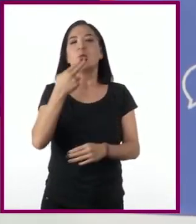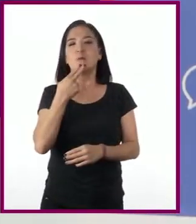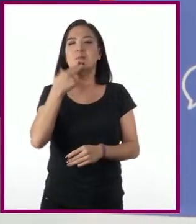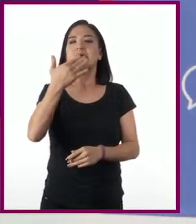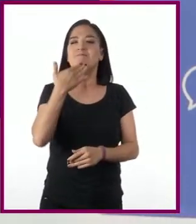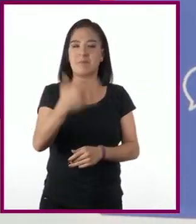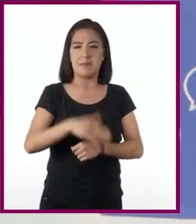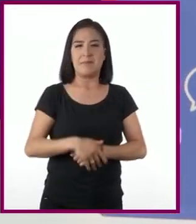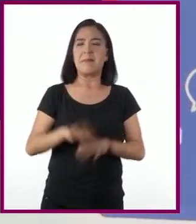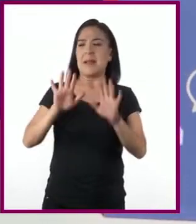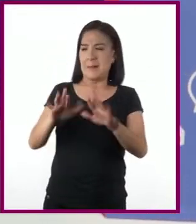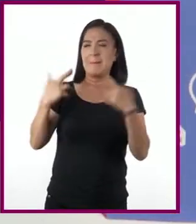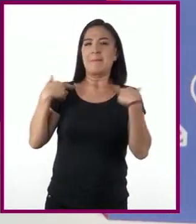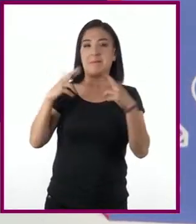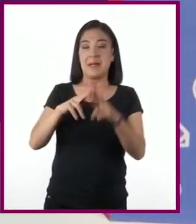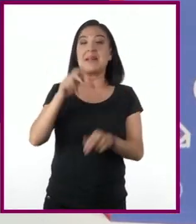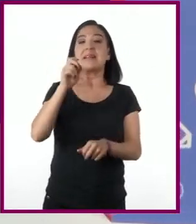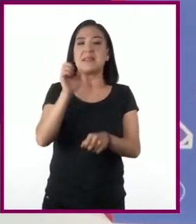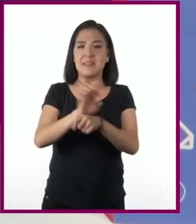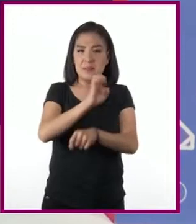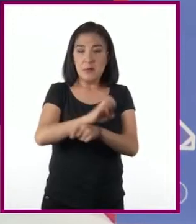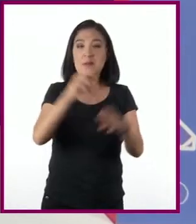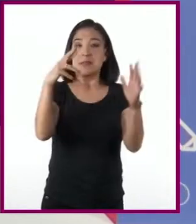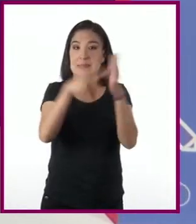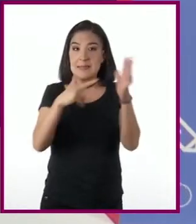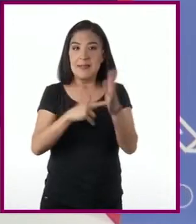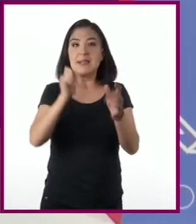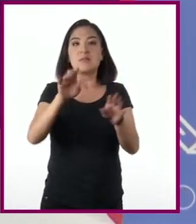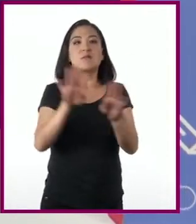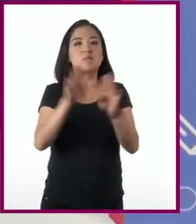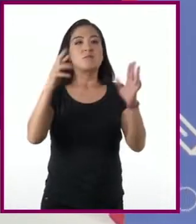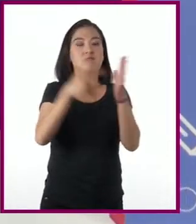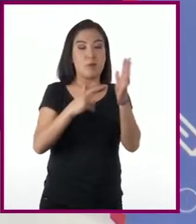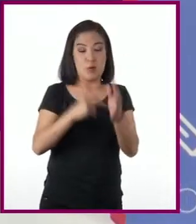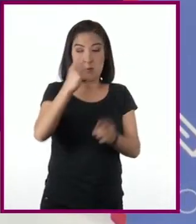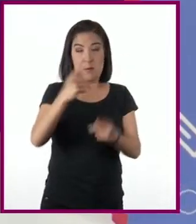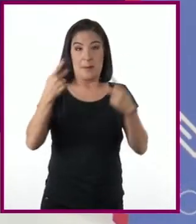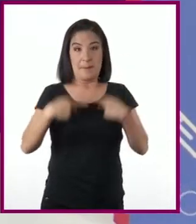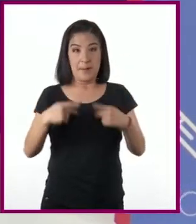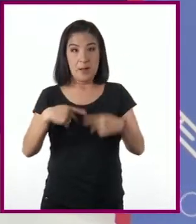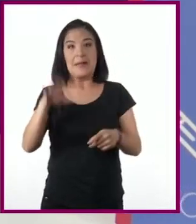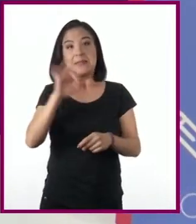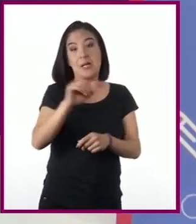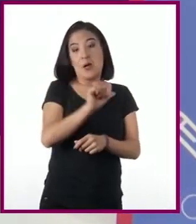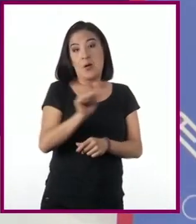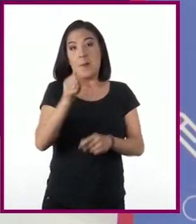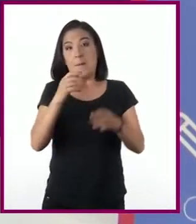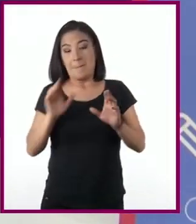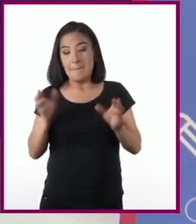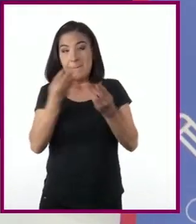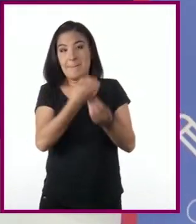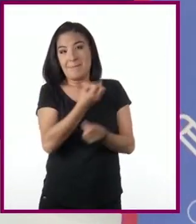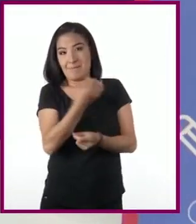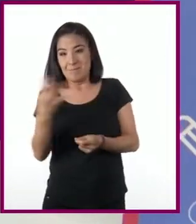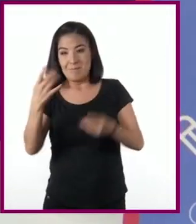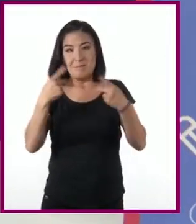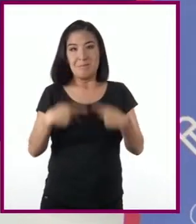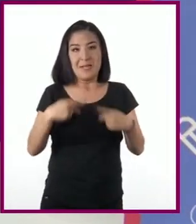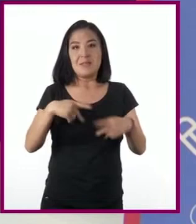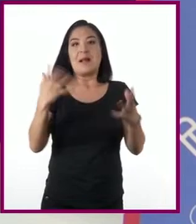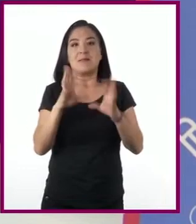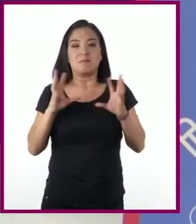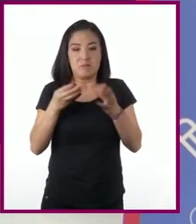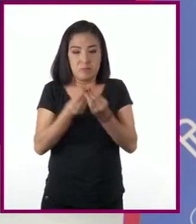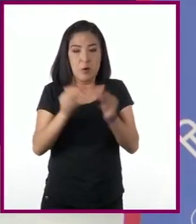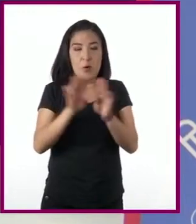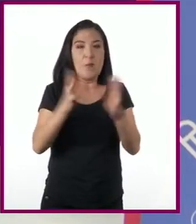maestra, entonces un reglamento es un conjunto de reglas que escribe una persona o varias personas para decir cómo deben ser las